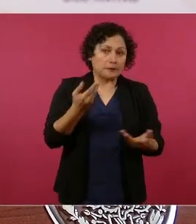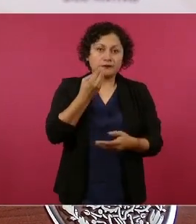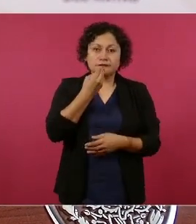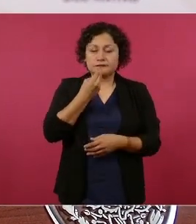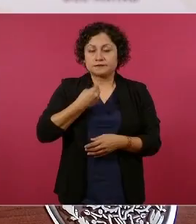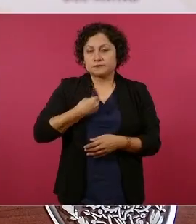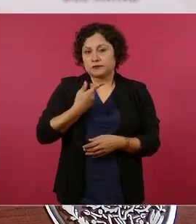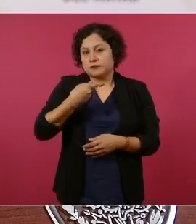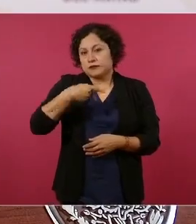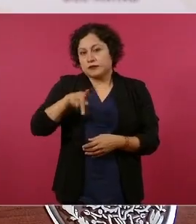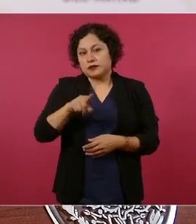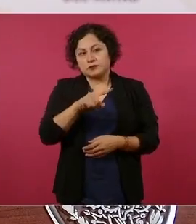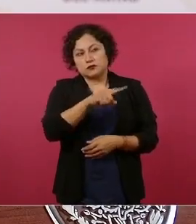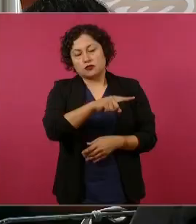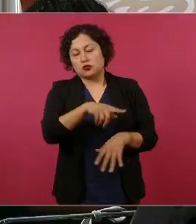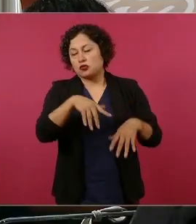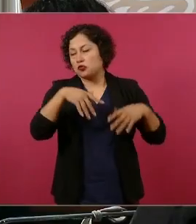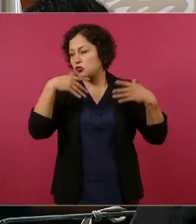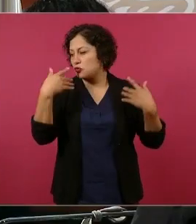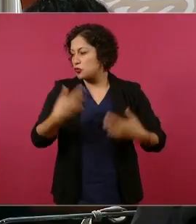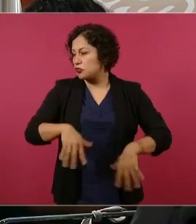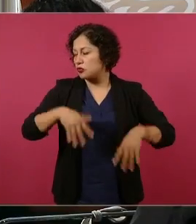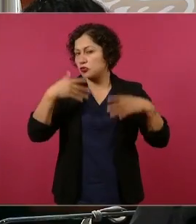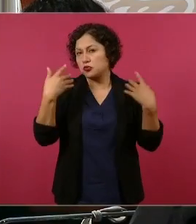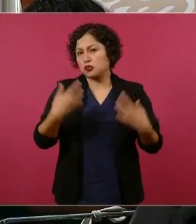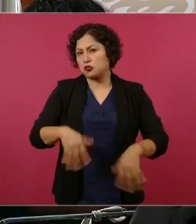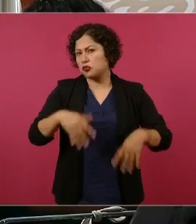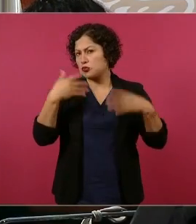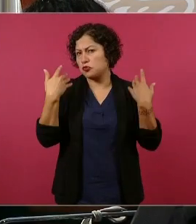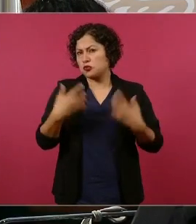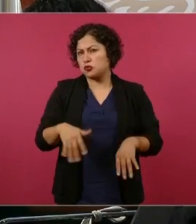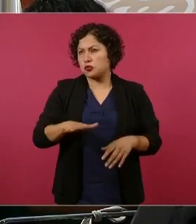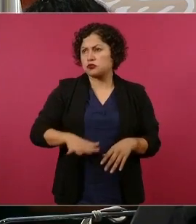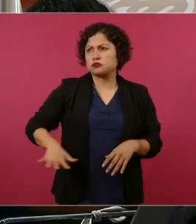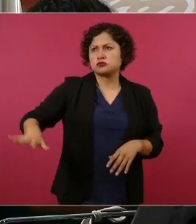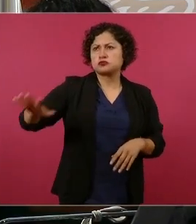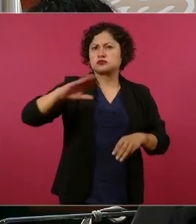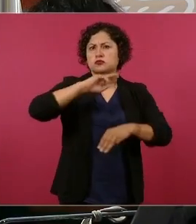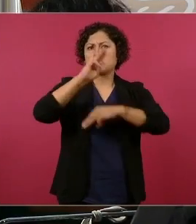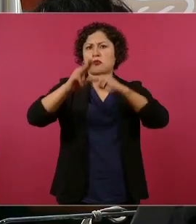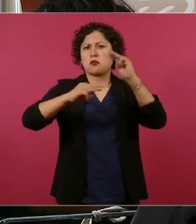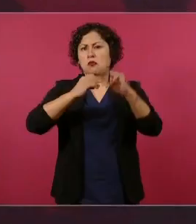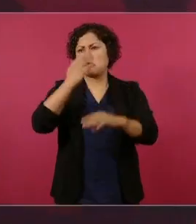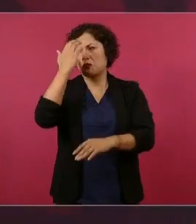de primera, reconocido mundialmente.